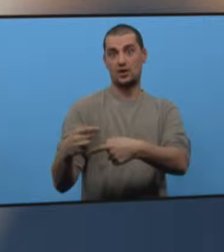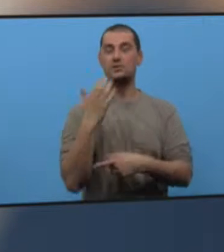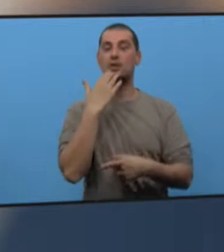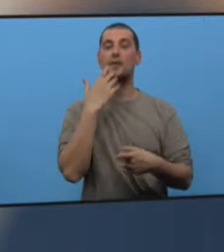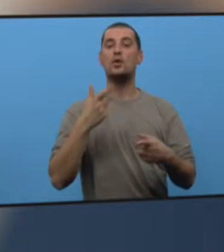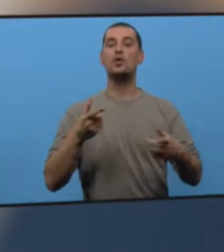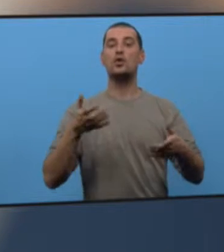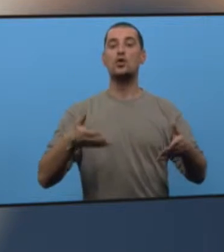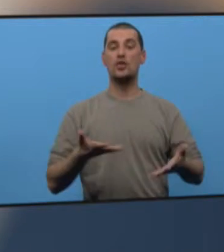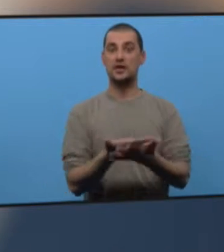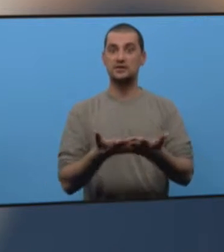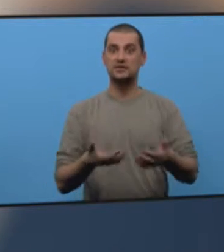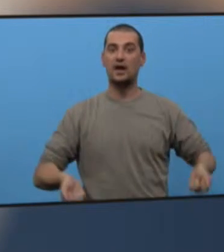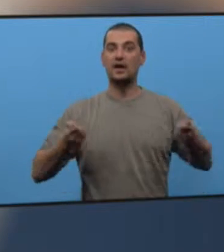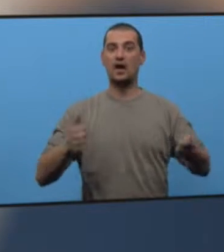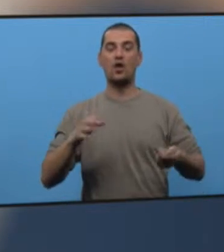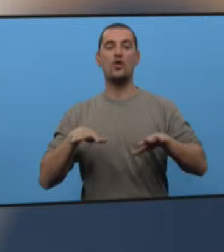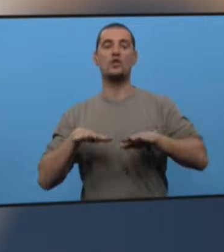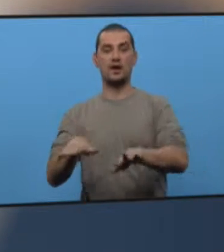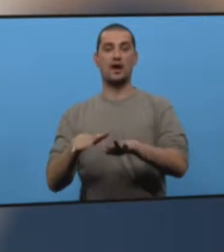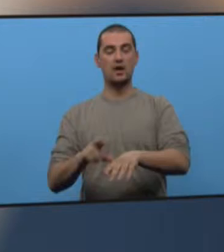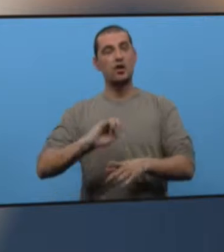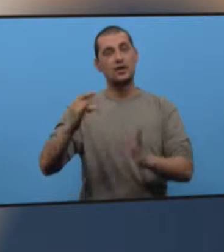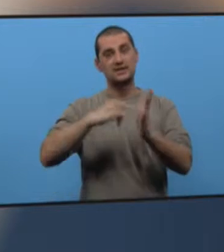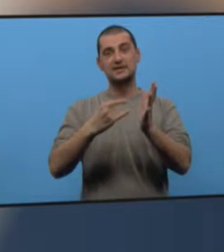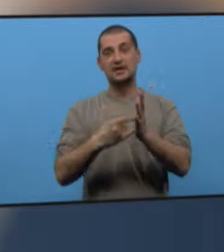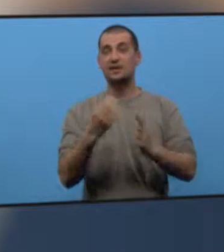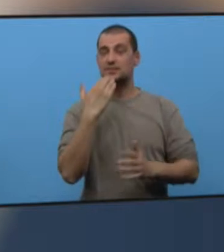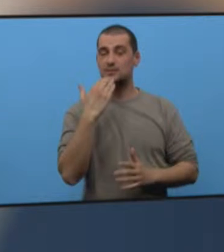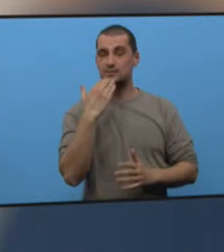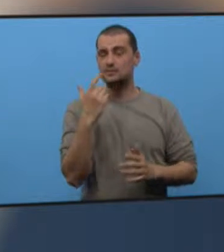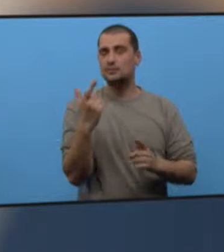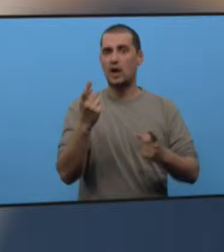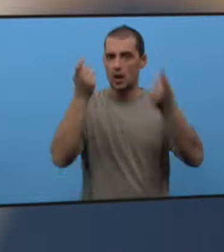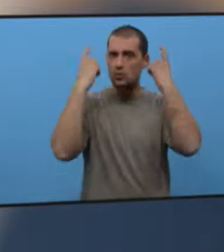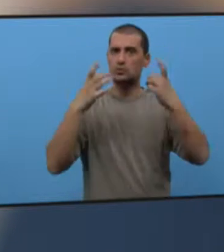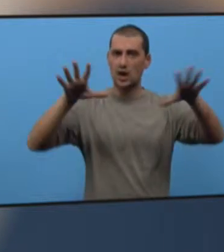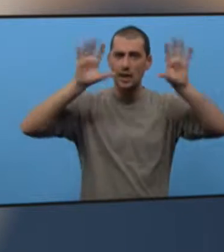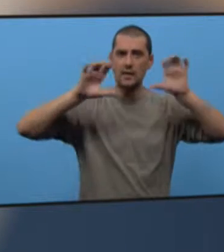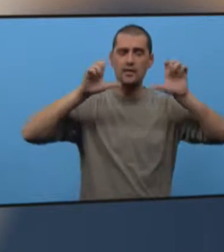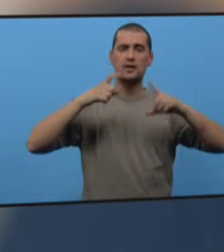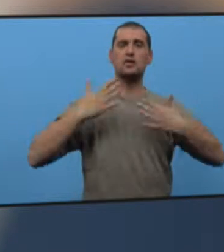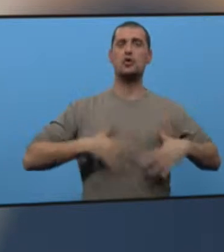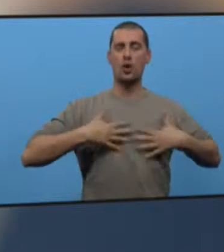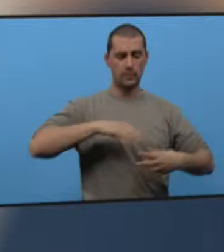cestería ou o tear, con outras técnicas de marcado carácter práctico, coas que os alumnos aprenderán a transformar roupa ou decorar os seus